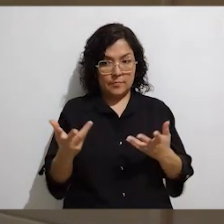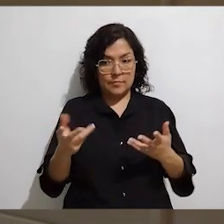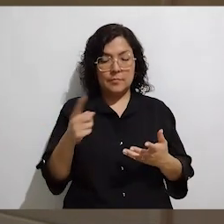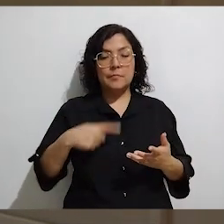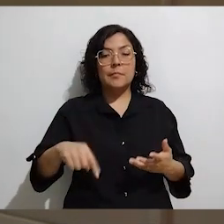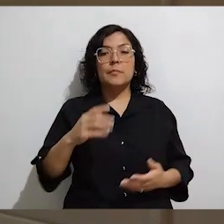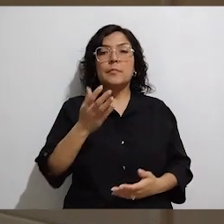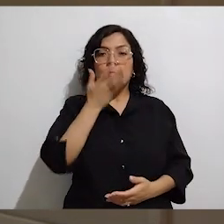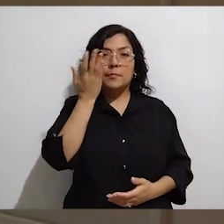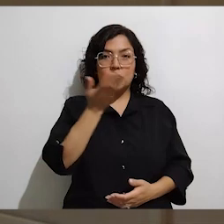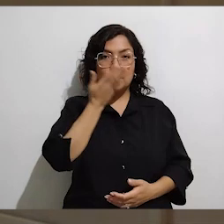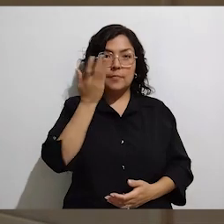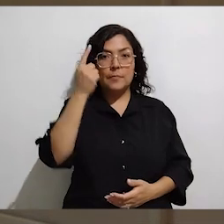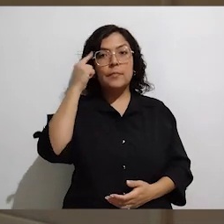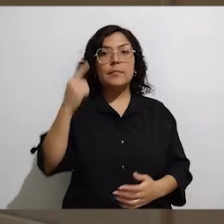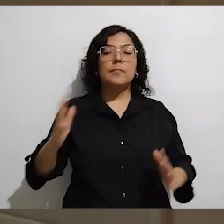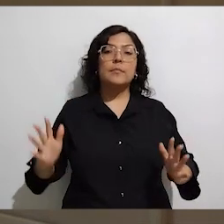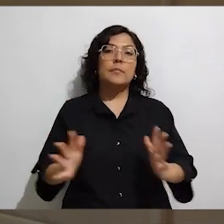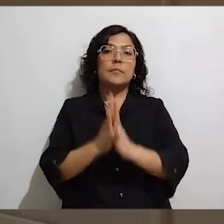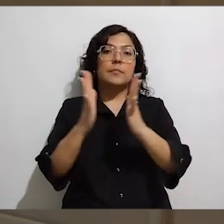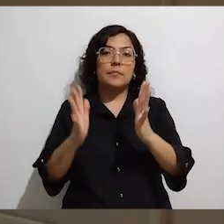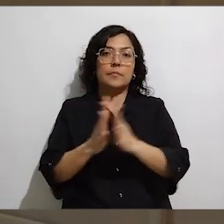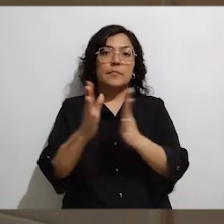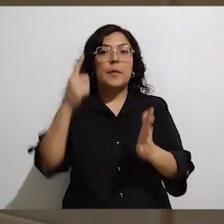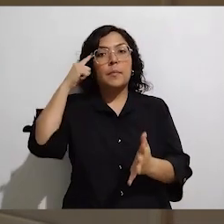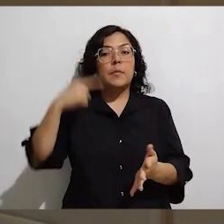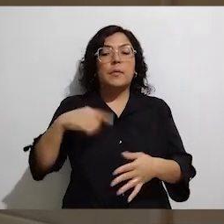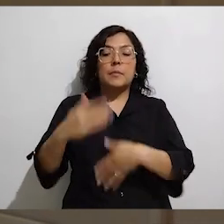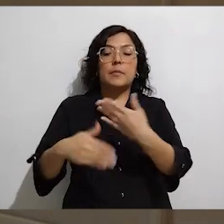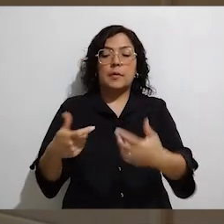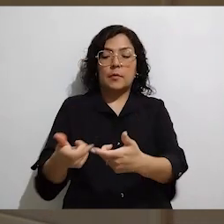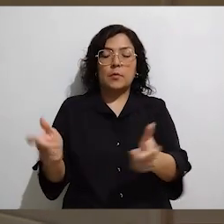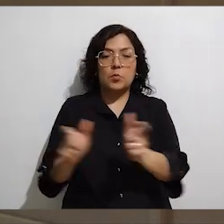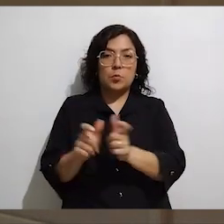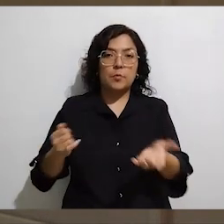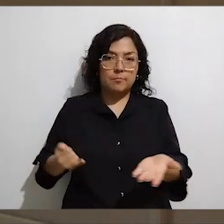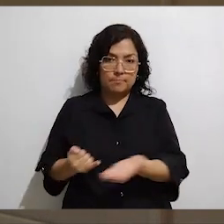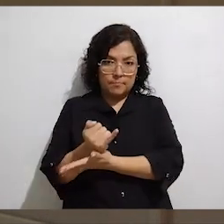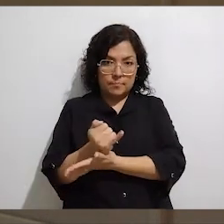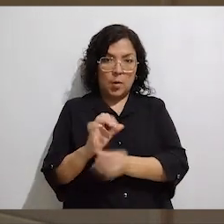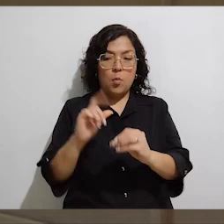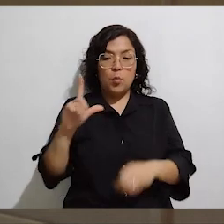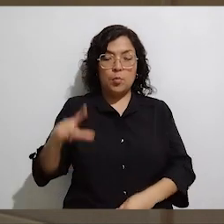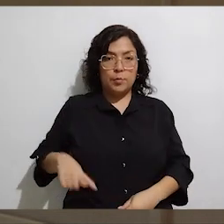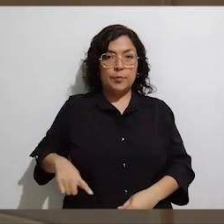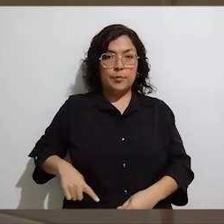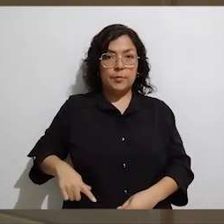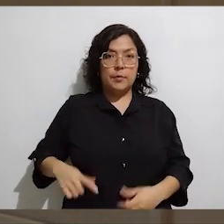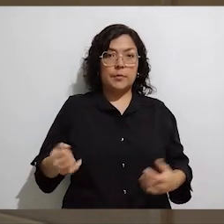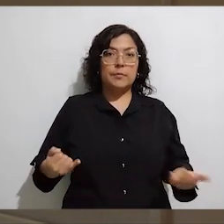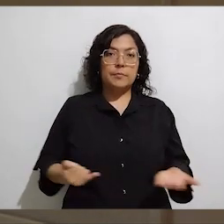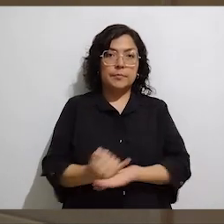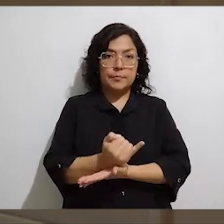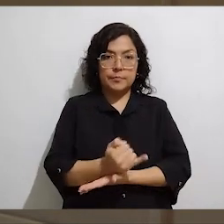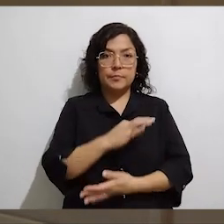la ciudadanía para poder incidir en las decisiones colectivas, en las decisiones gubernamentales, en la forma en la cual en un